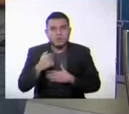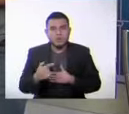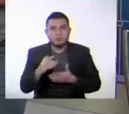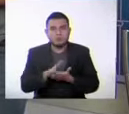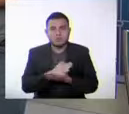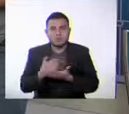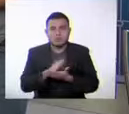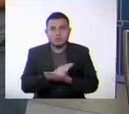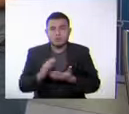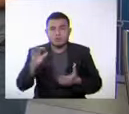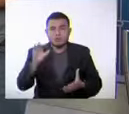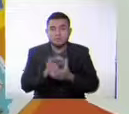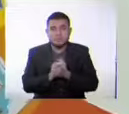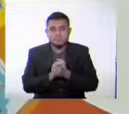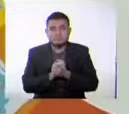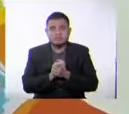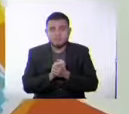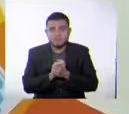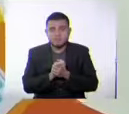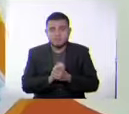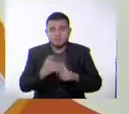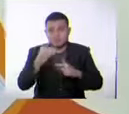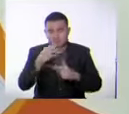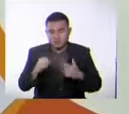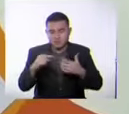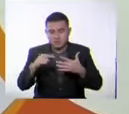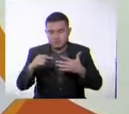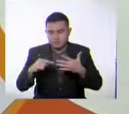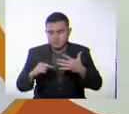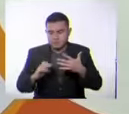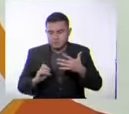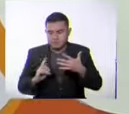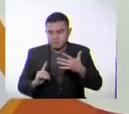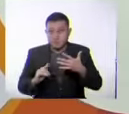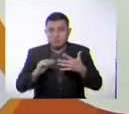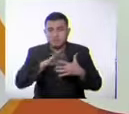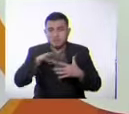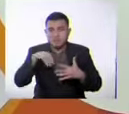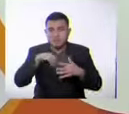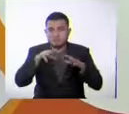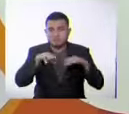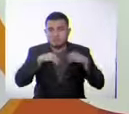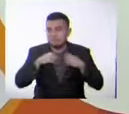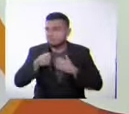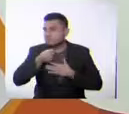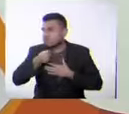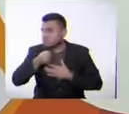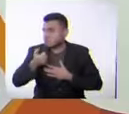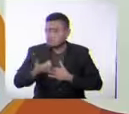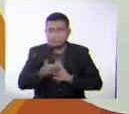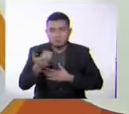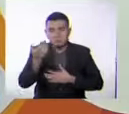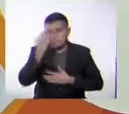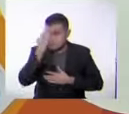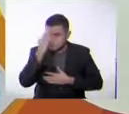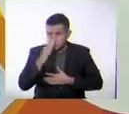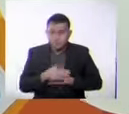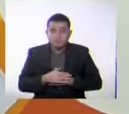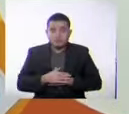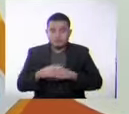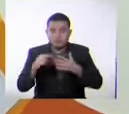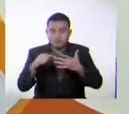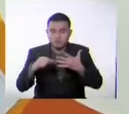el matrimonio. Y en el Código de Familia es de reconocer y es de informar para aquellos que no saben. En el Código de Familia